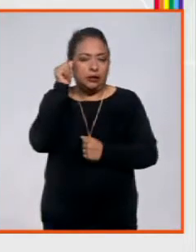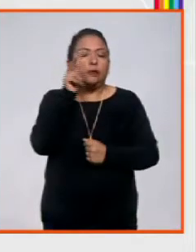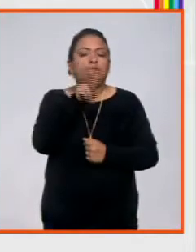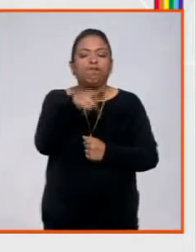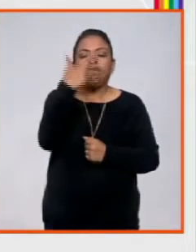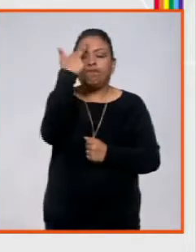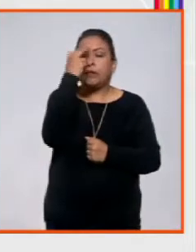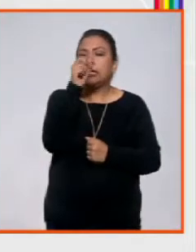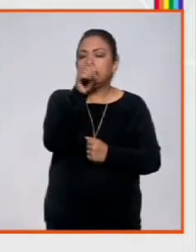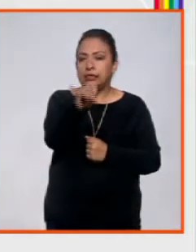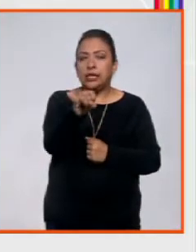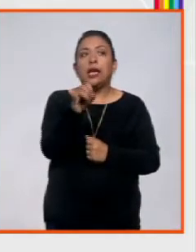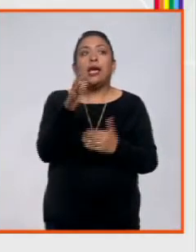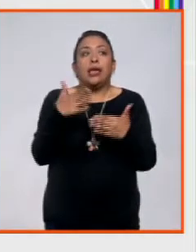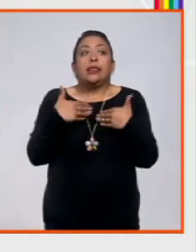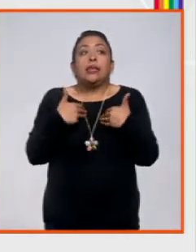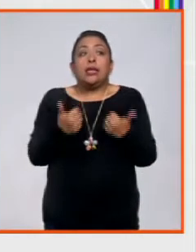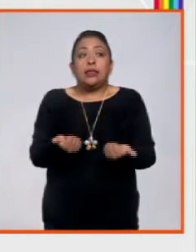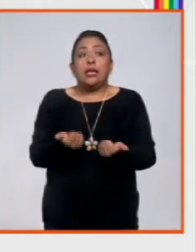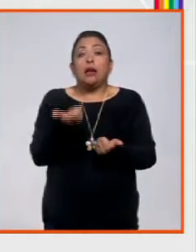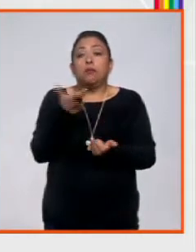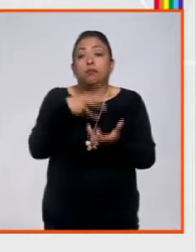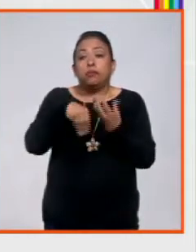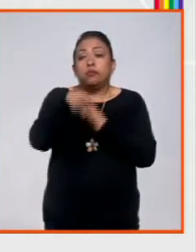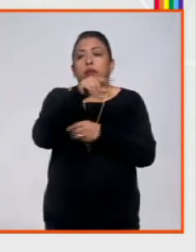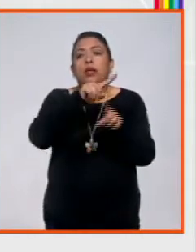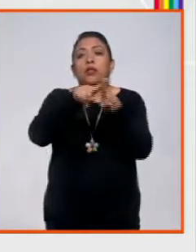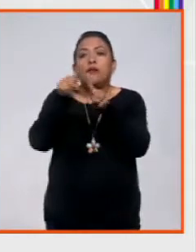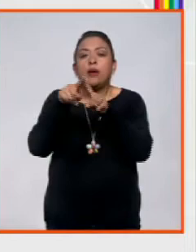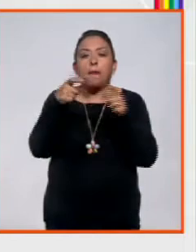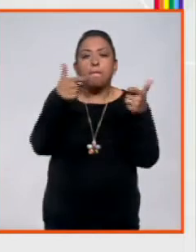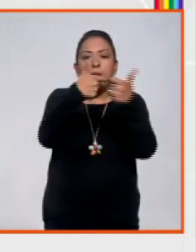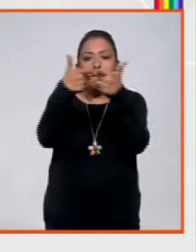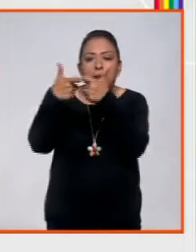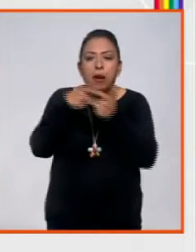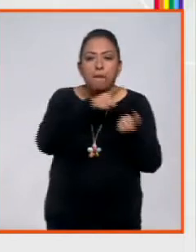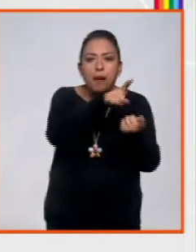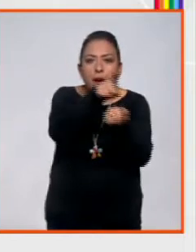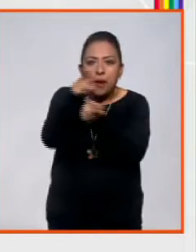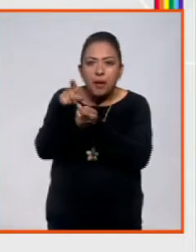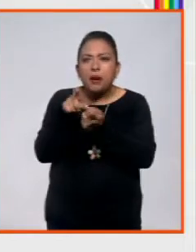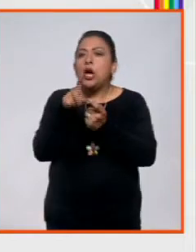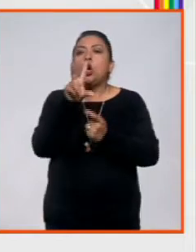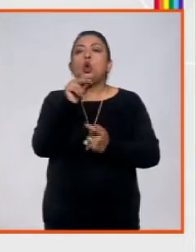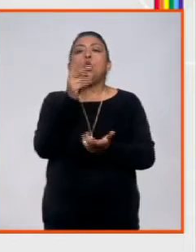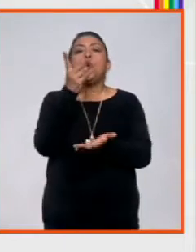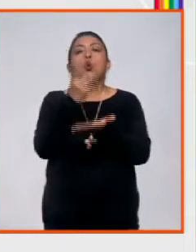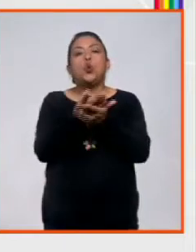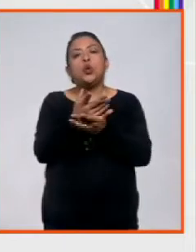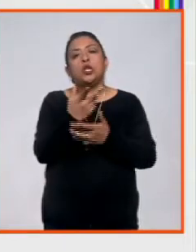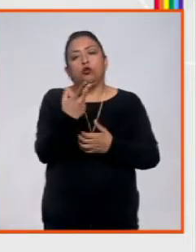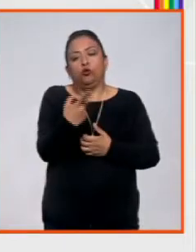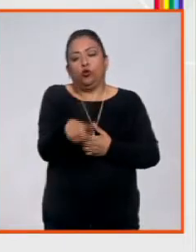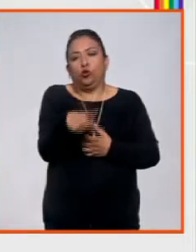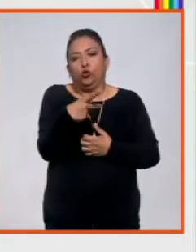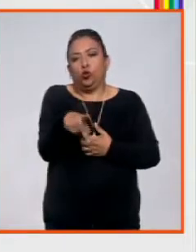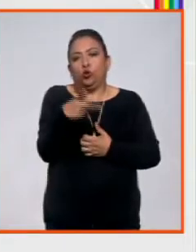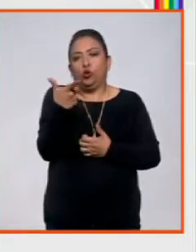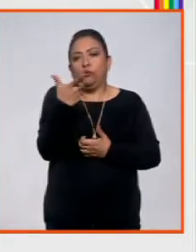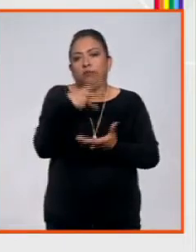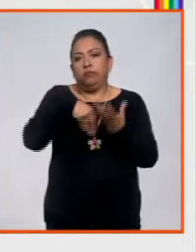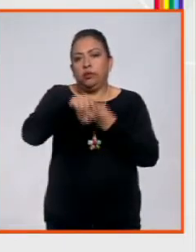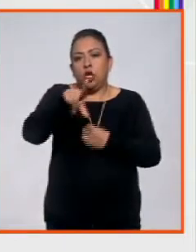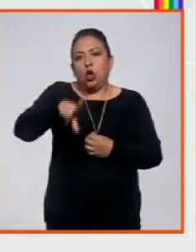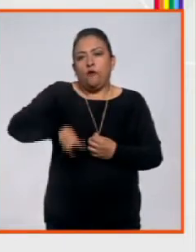es correcto también hay que entender que el capital se compone de distintas partes no necesariamente del propio recurso